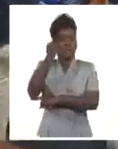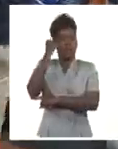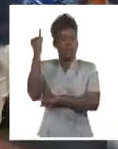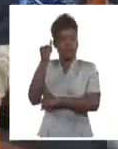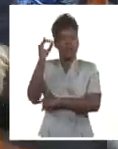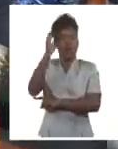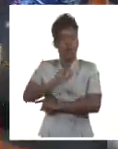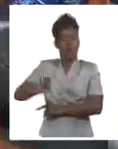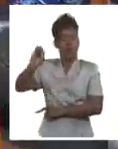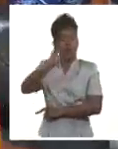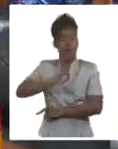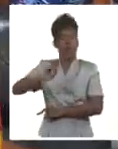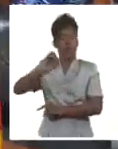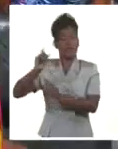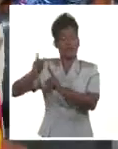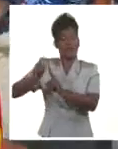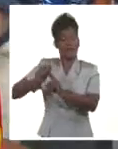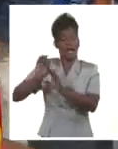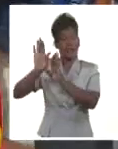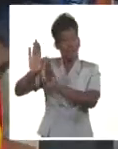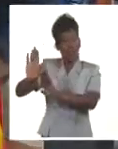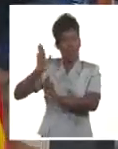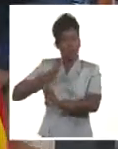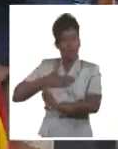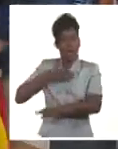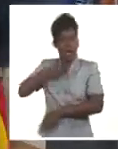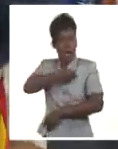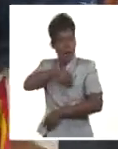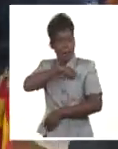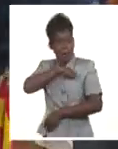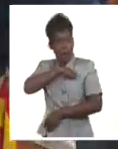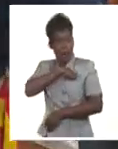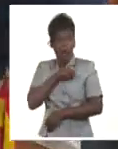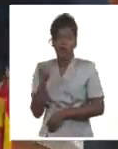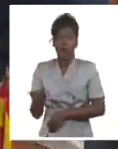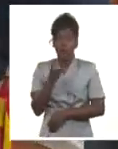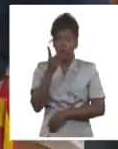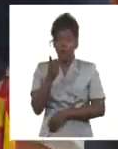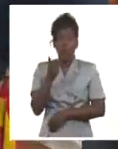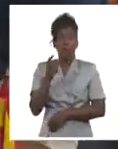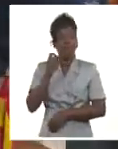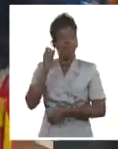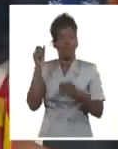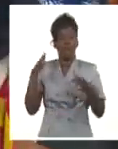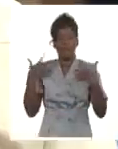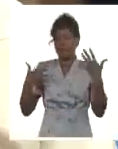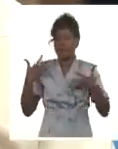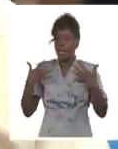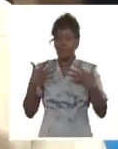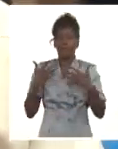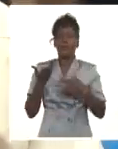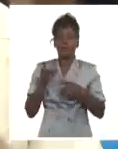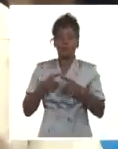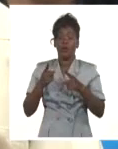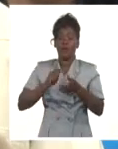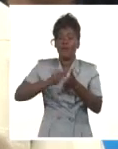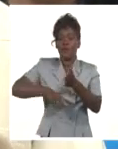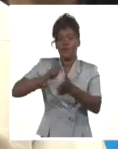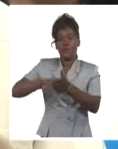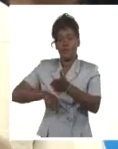Organización Sindical, Jesús Gallego García. El protocolo bilateral estará vigente por 3 años.